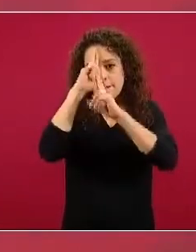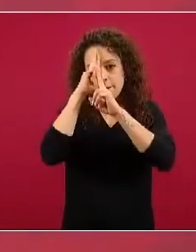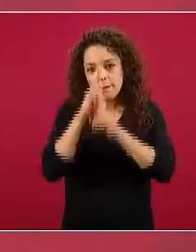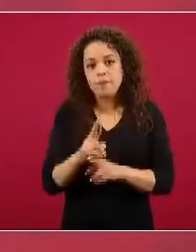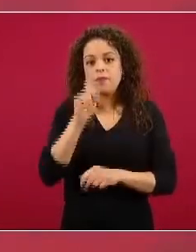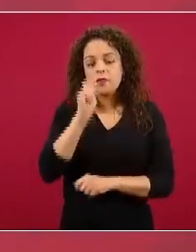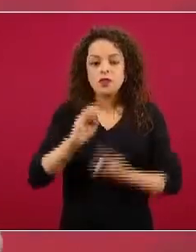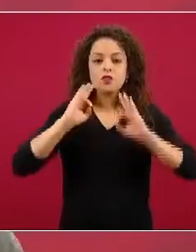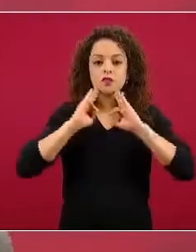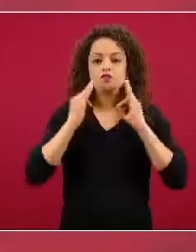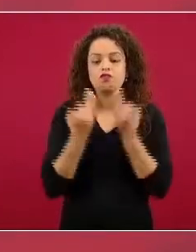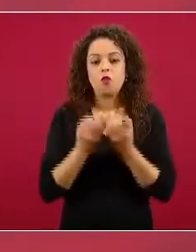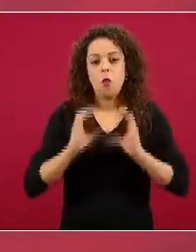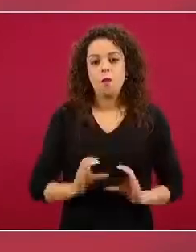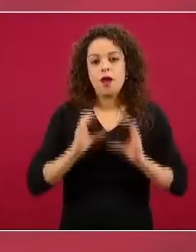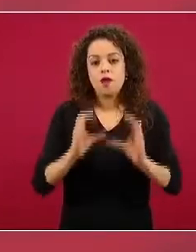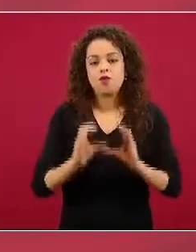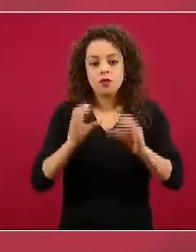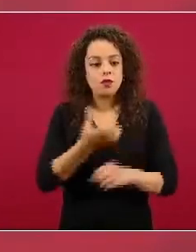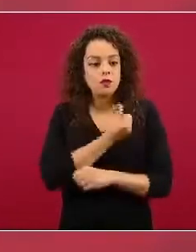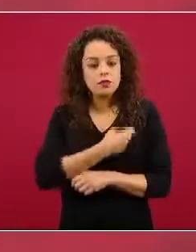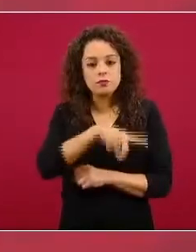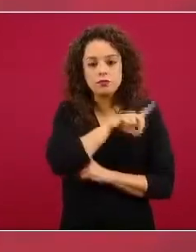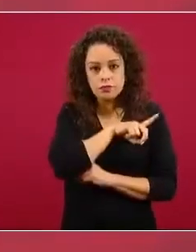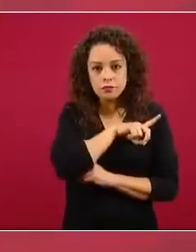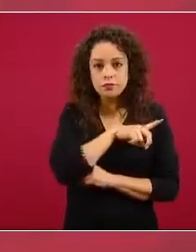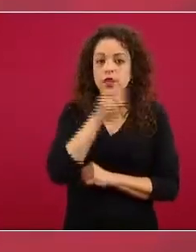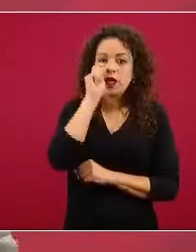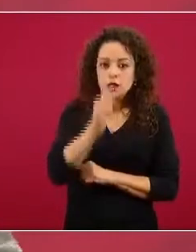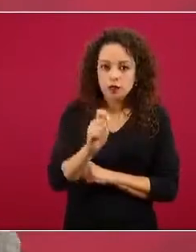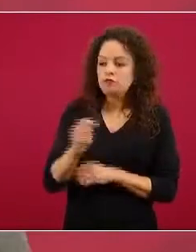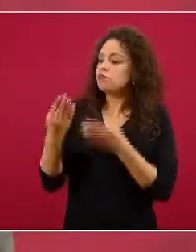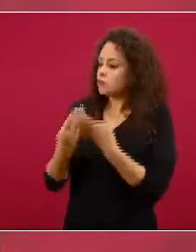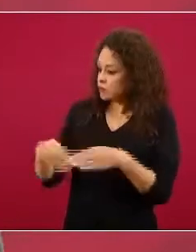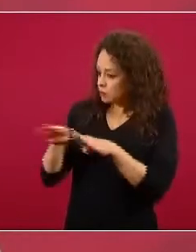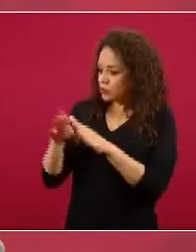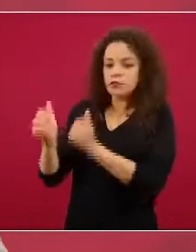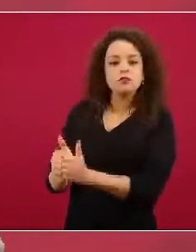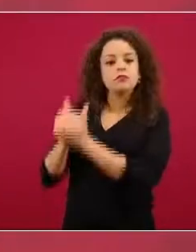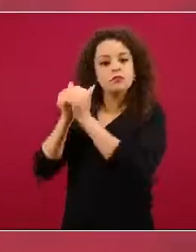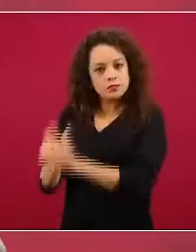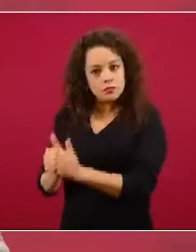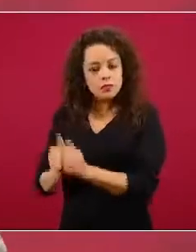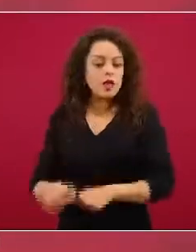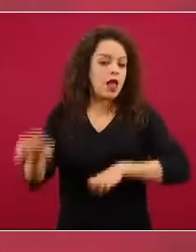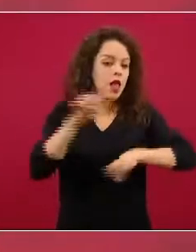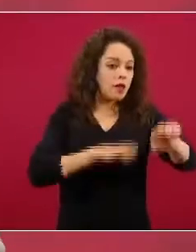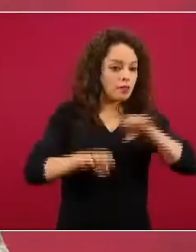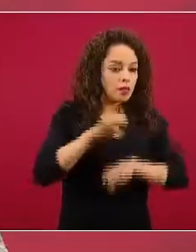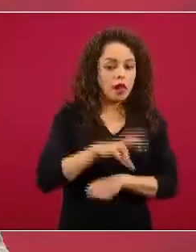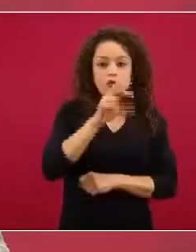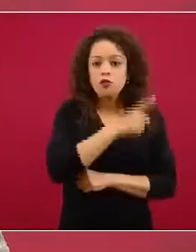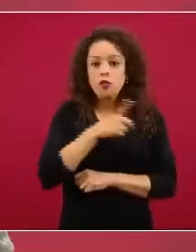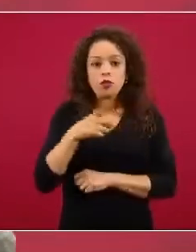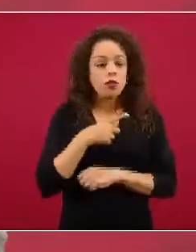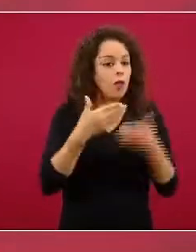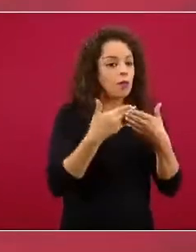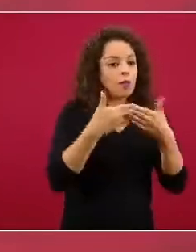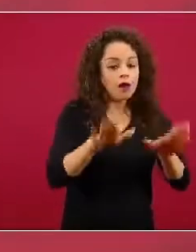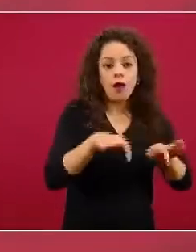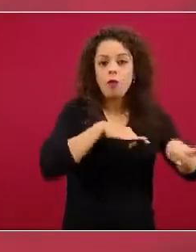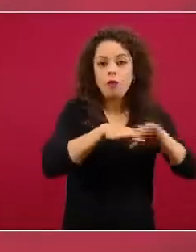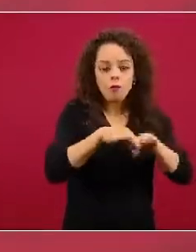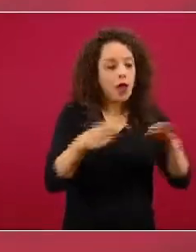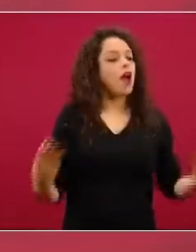seguridad sanitaria, que se mantienen los confinamientos, que las empresas que no tenían que abrir no abren, que